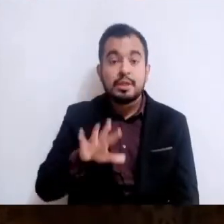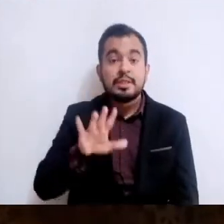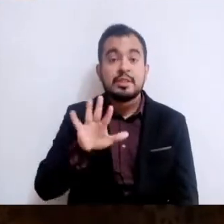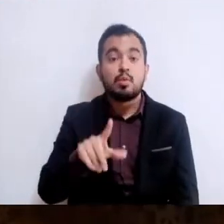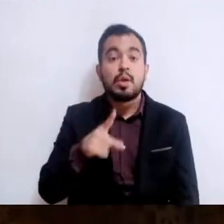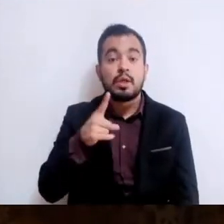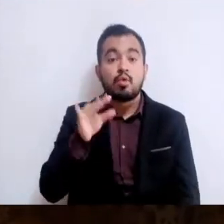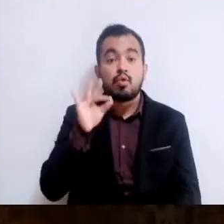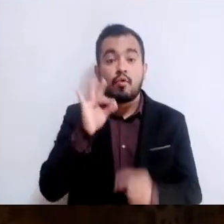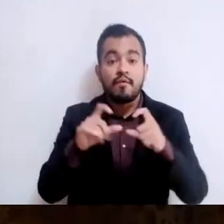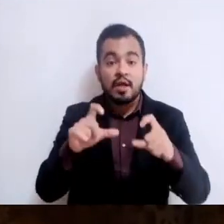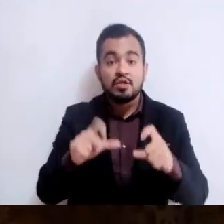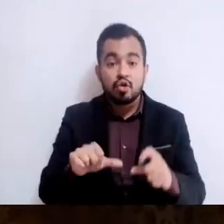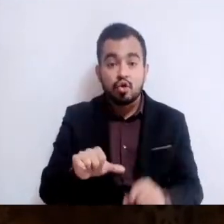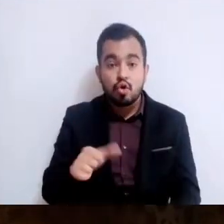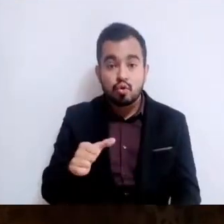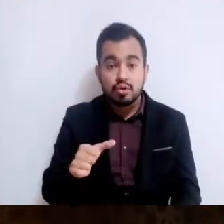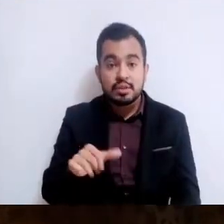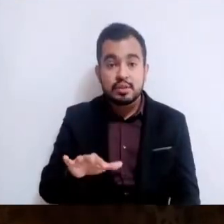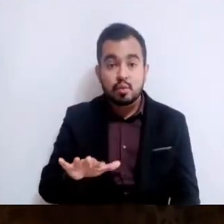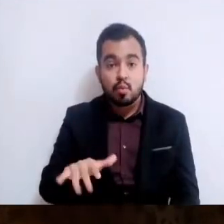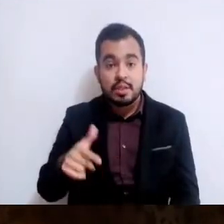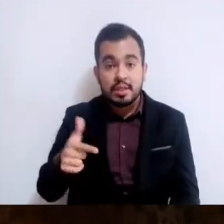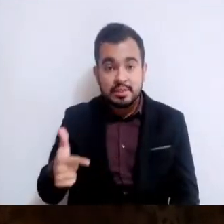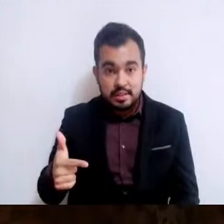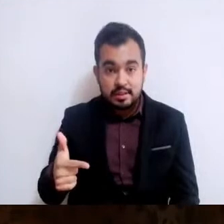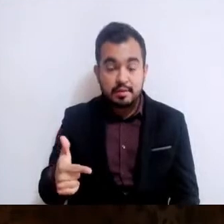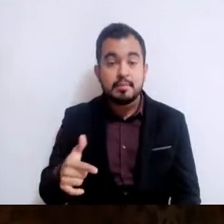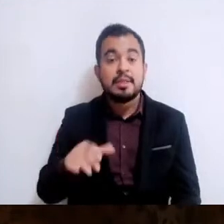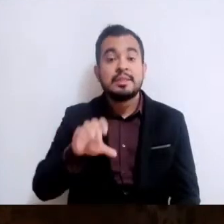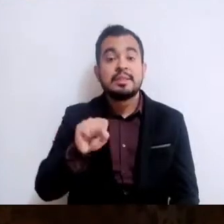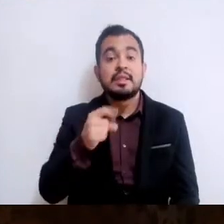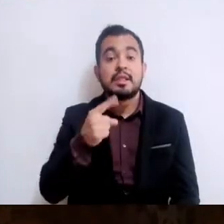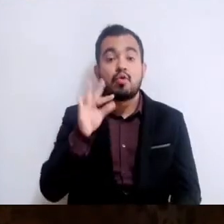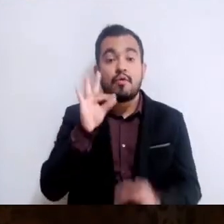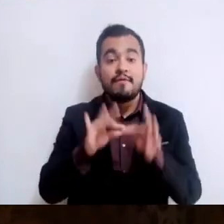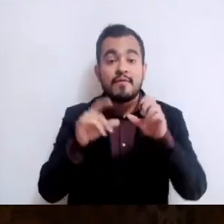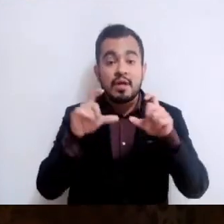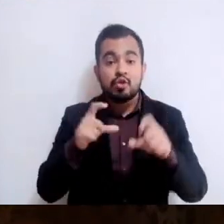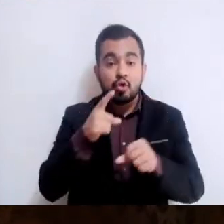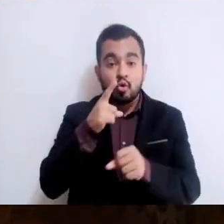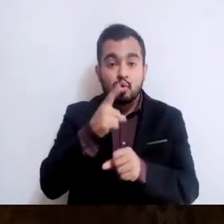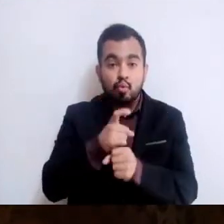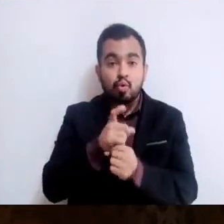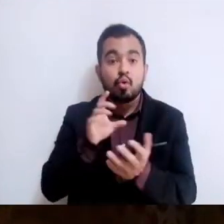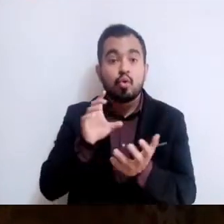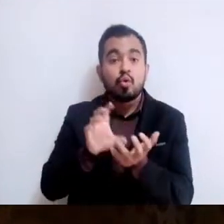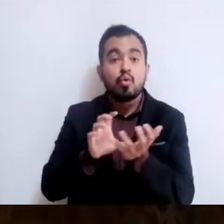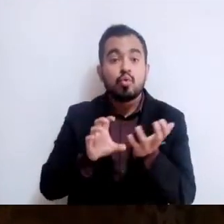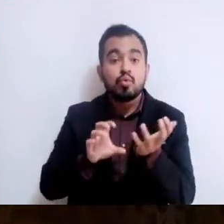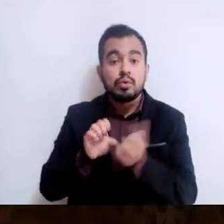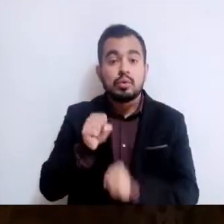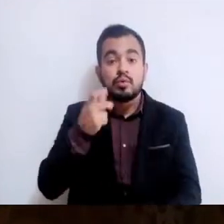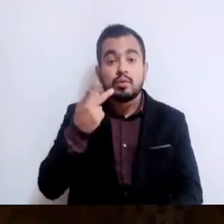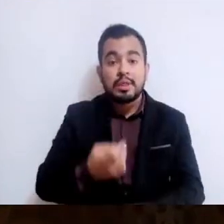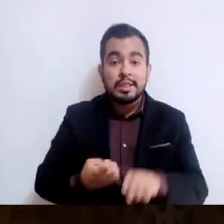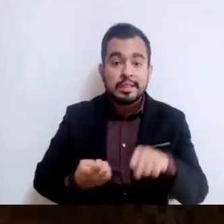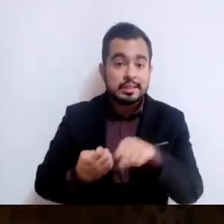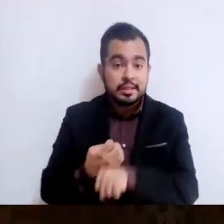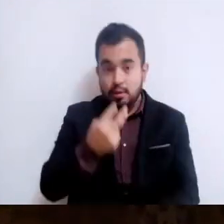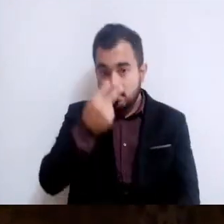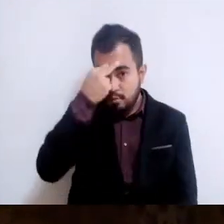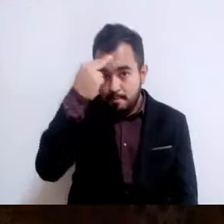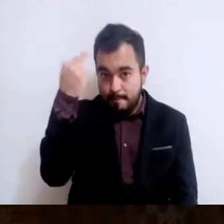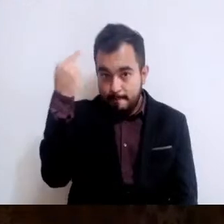fracción 1157 y 61, fracción 1 de la Constitución Política del Estado Libre y Soberano de